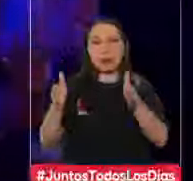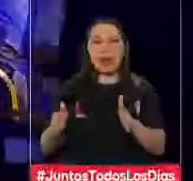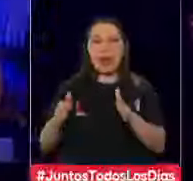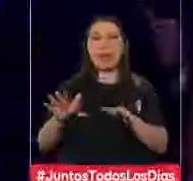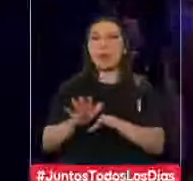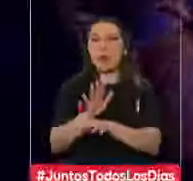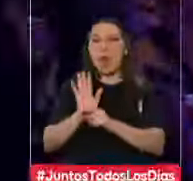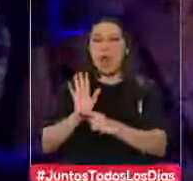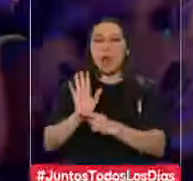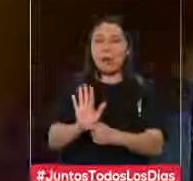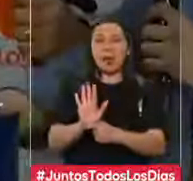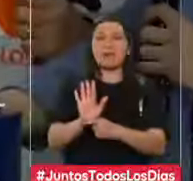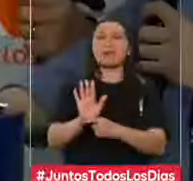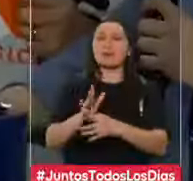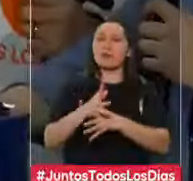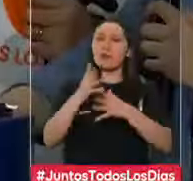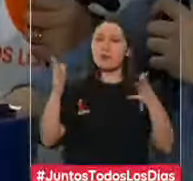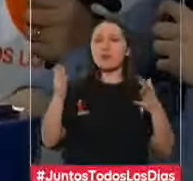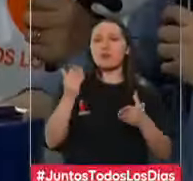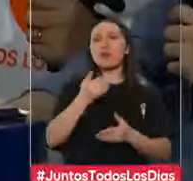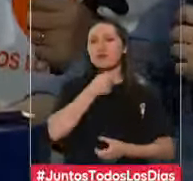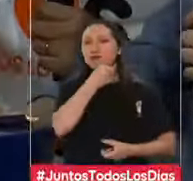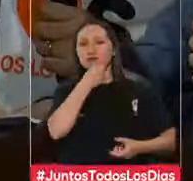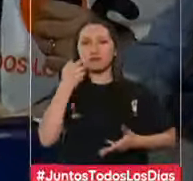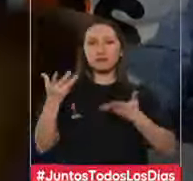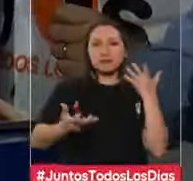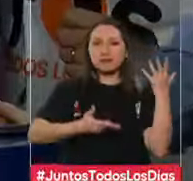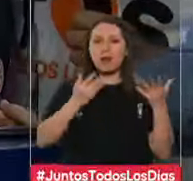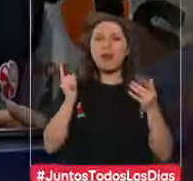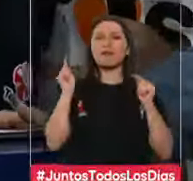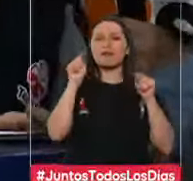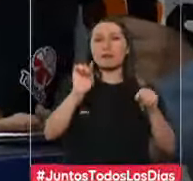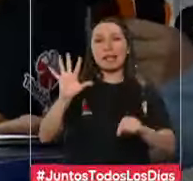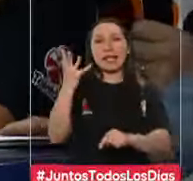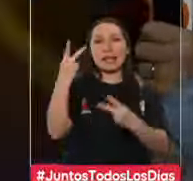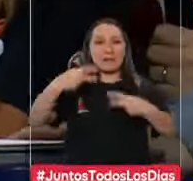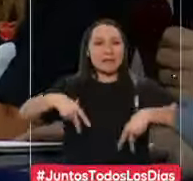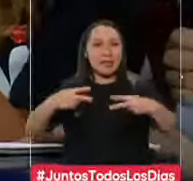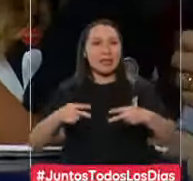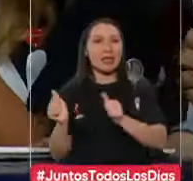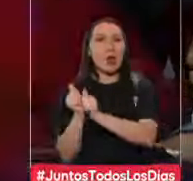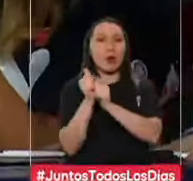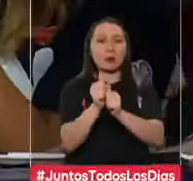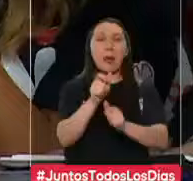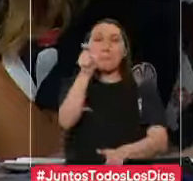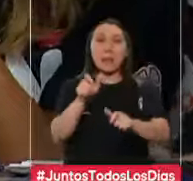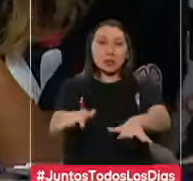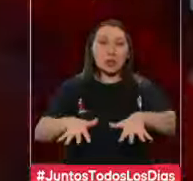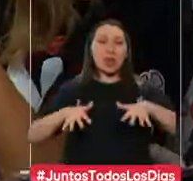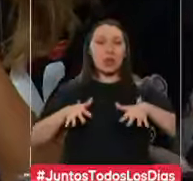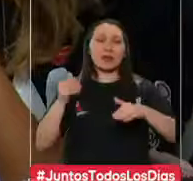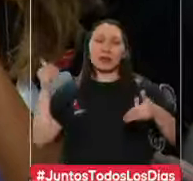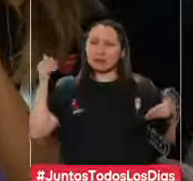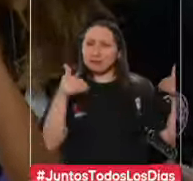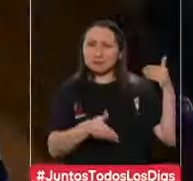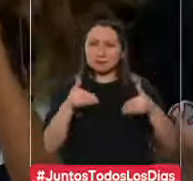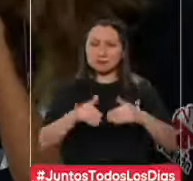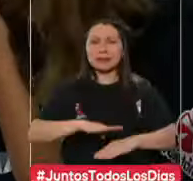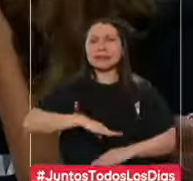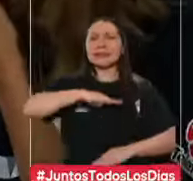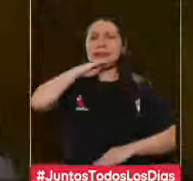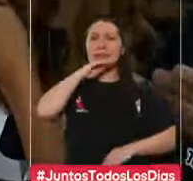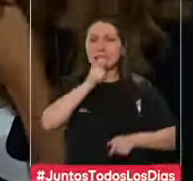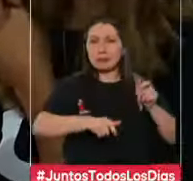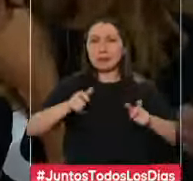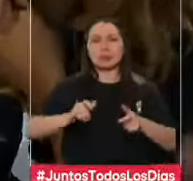programa. Grandes artistas nos acompañan en la Quinta Vergara. Hemos tenido un público extraordinario que ha llenado la sala